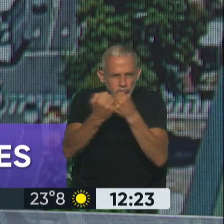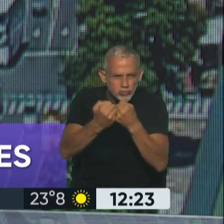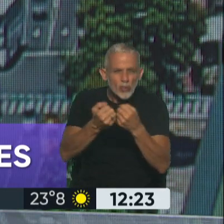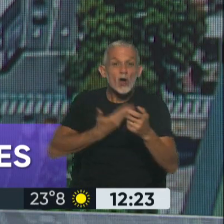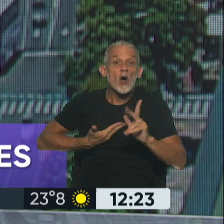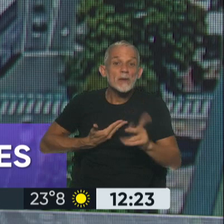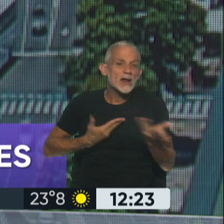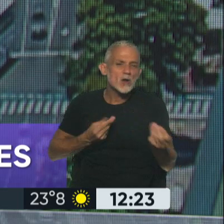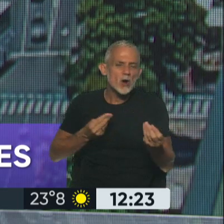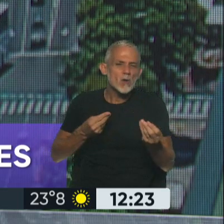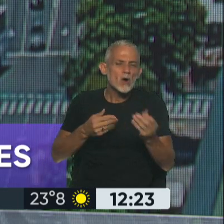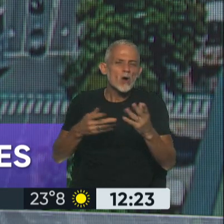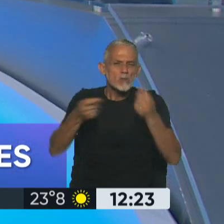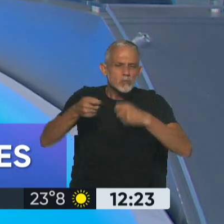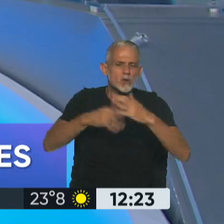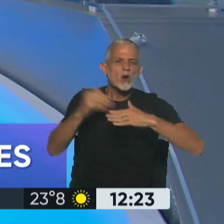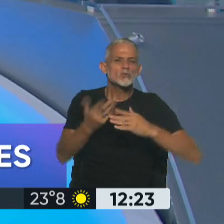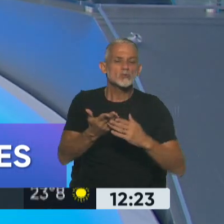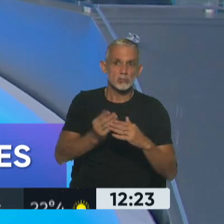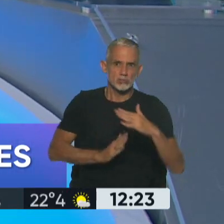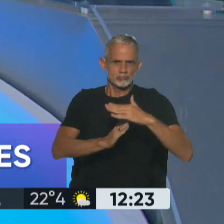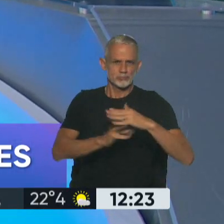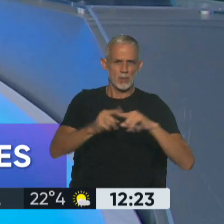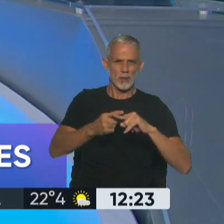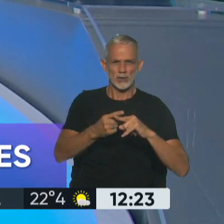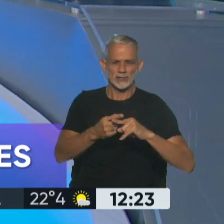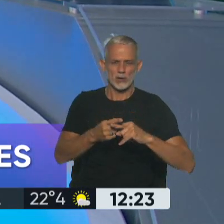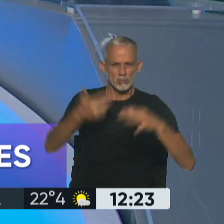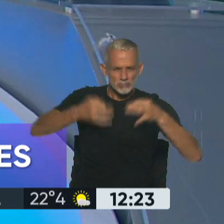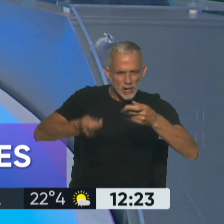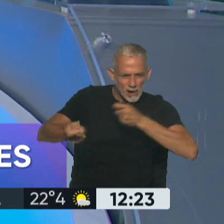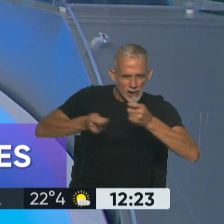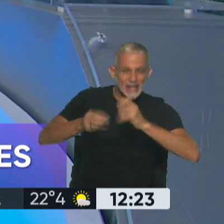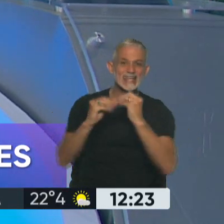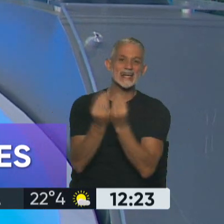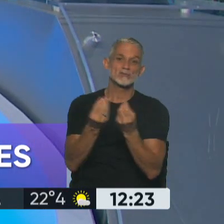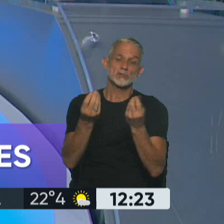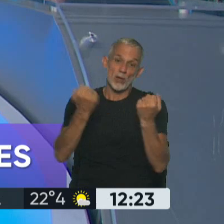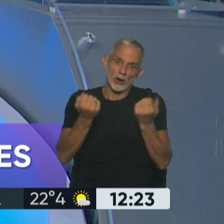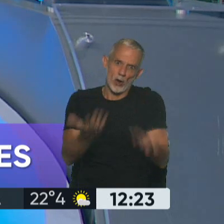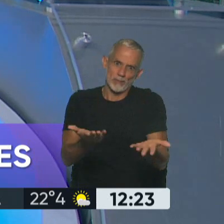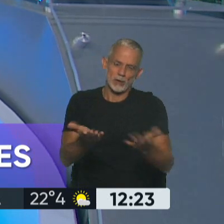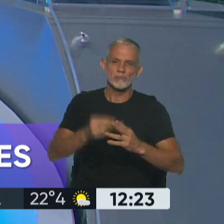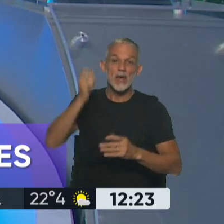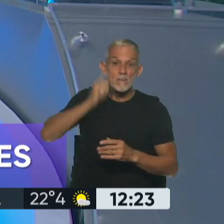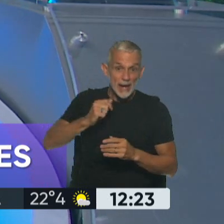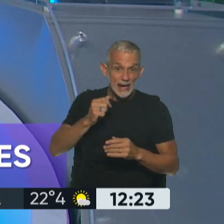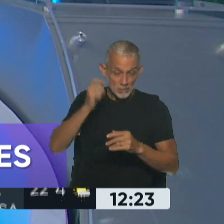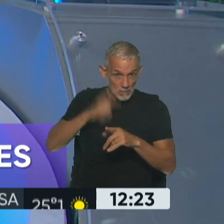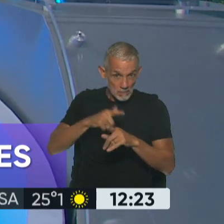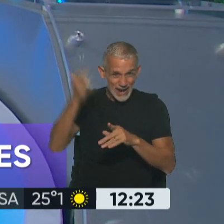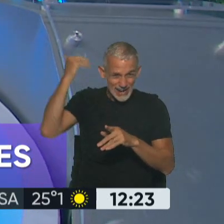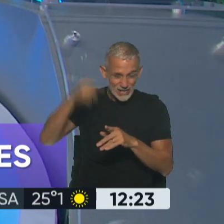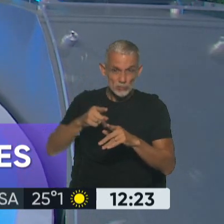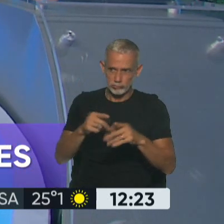construir con un liderazgo político hábil, por supuesto, y resultados económicos después, ¿no? Menem tuvo una coalición de gobierno